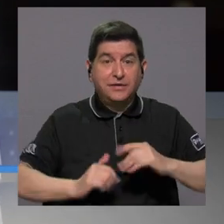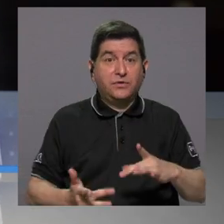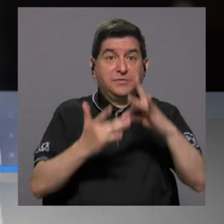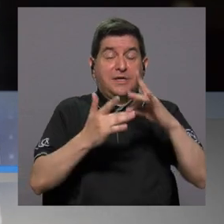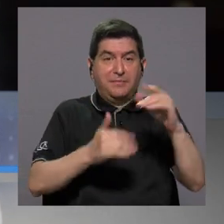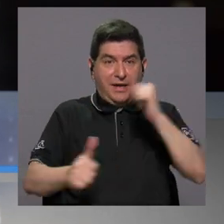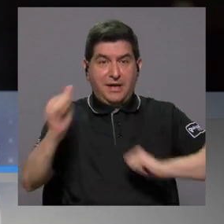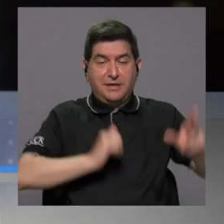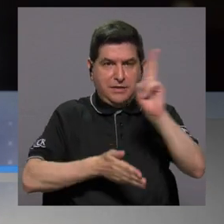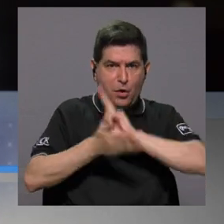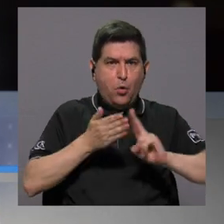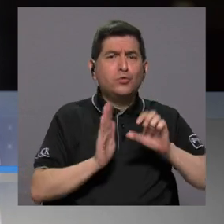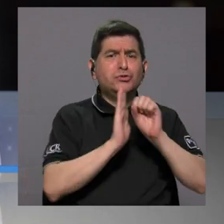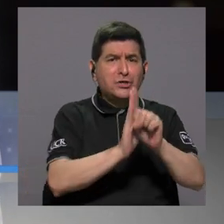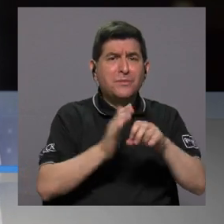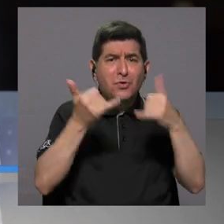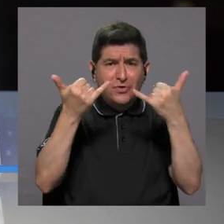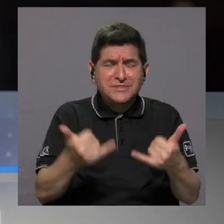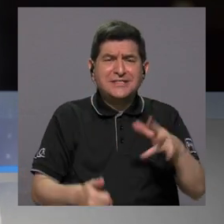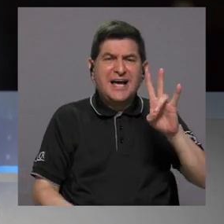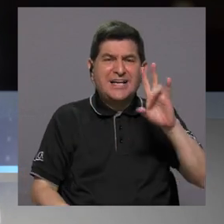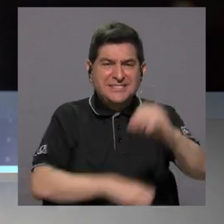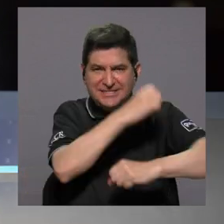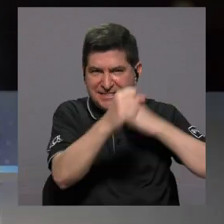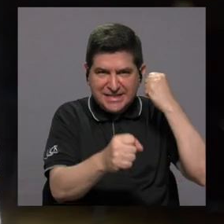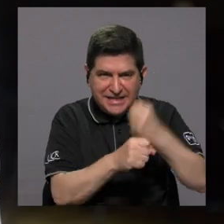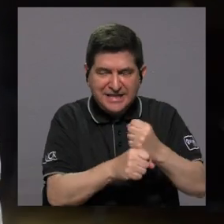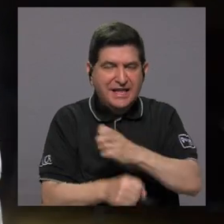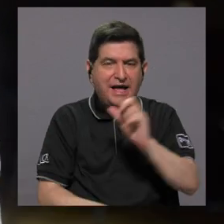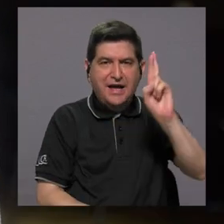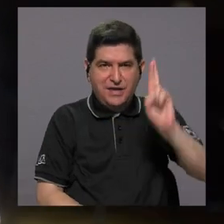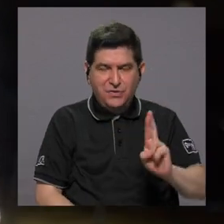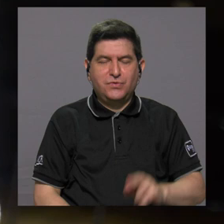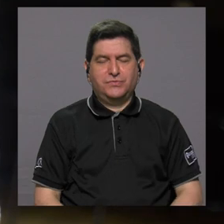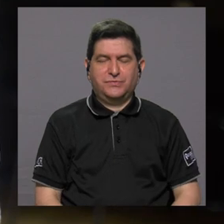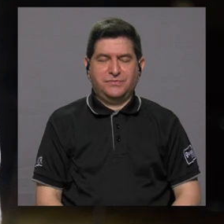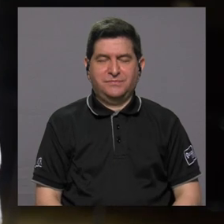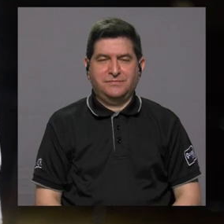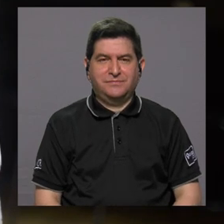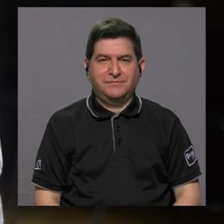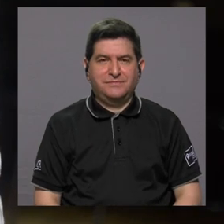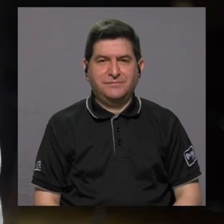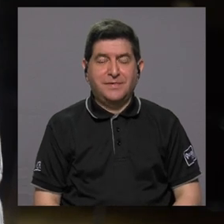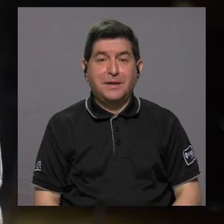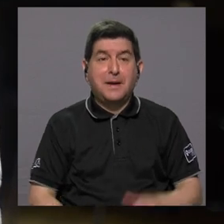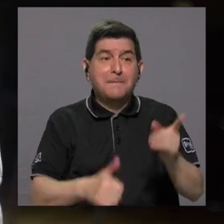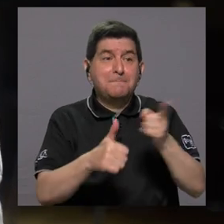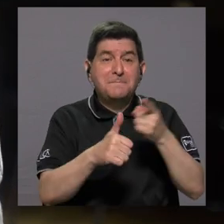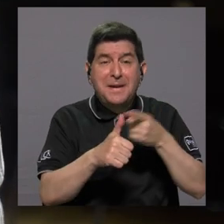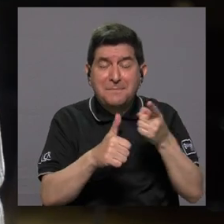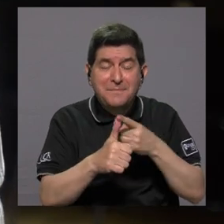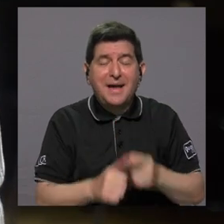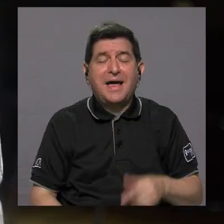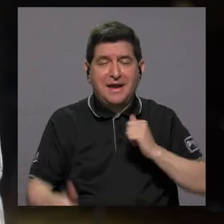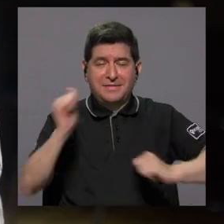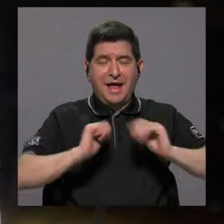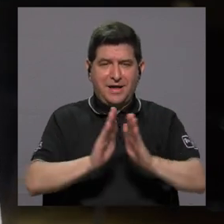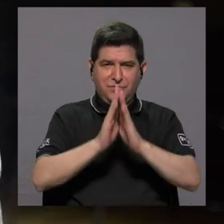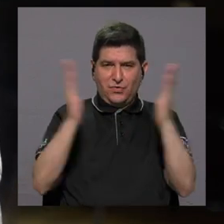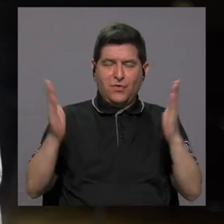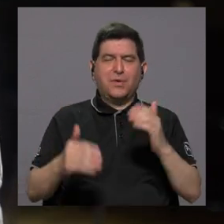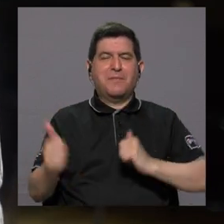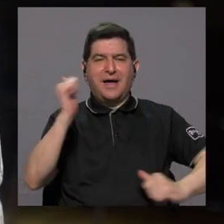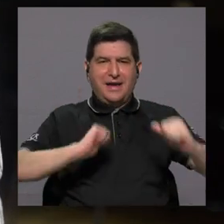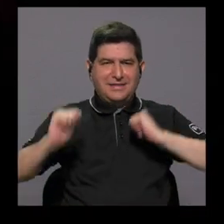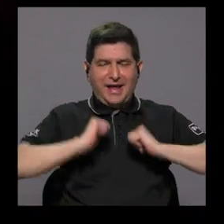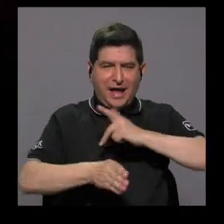que es muy emblemático, ya lleva más de 70 años en Costa Rica, de los primeros teatros también en abrirse para hacer